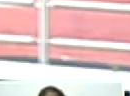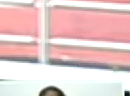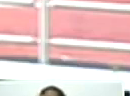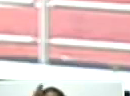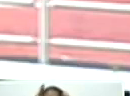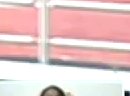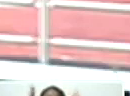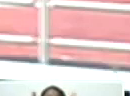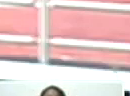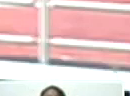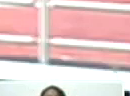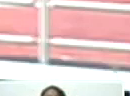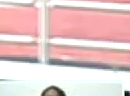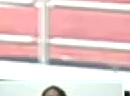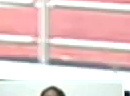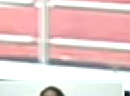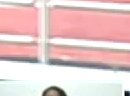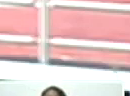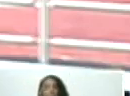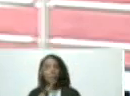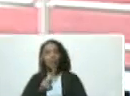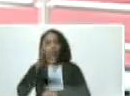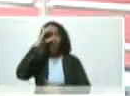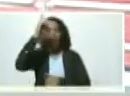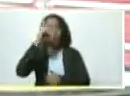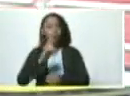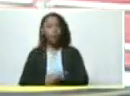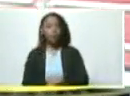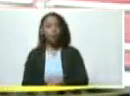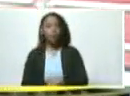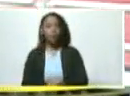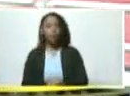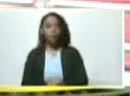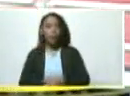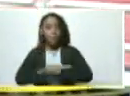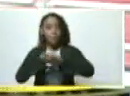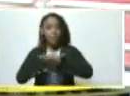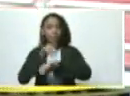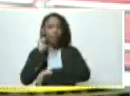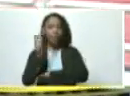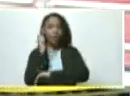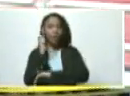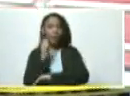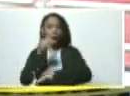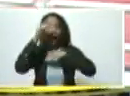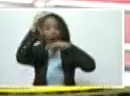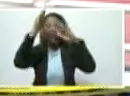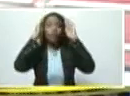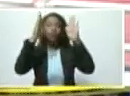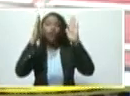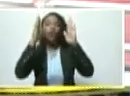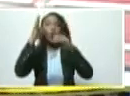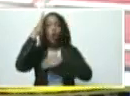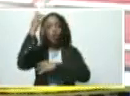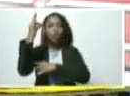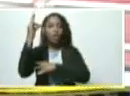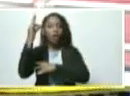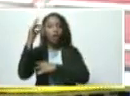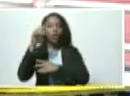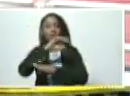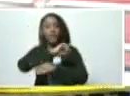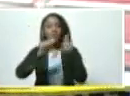¡Atención! Vicepresidenta Ejecutiva, Delcy, Ministra de Finanzas. Atención, Consejo de